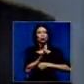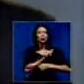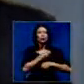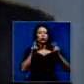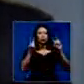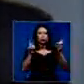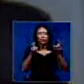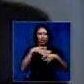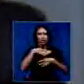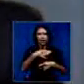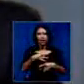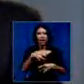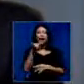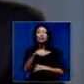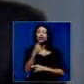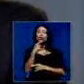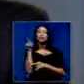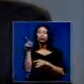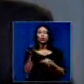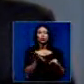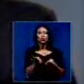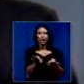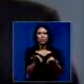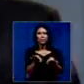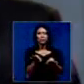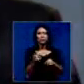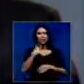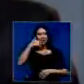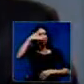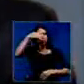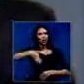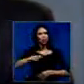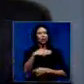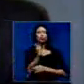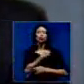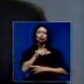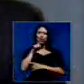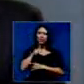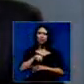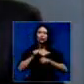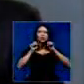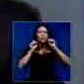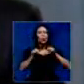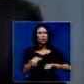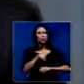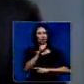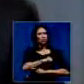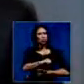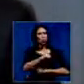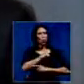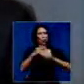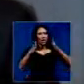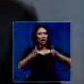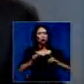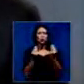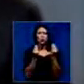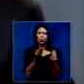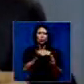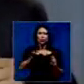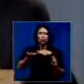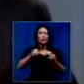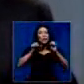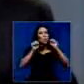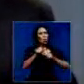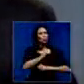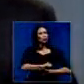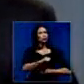asuntos. Así lo decimos en Turrialba. Y creo que debemos y podemos ser soberanos en un montón de cosas. Podemos serlo